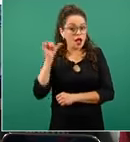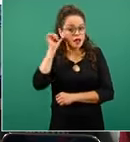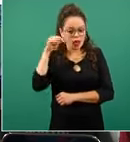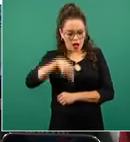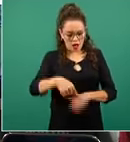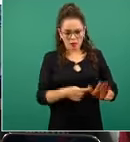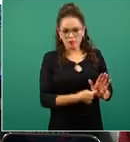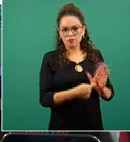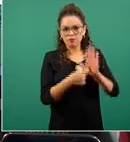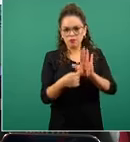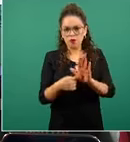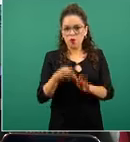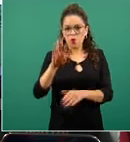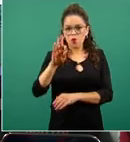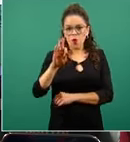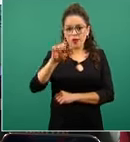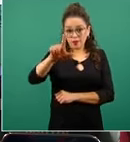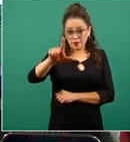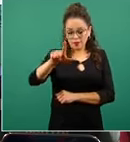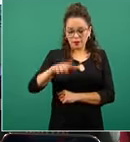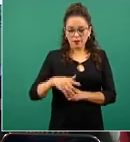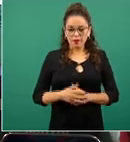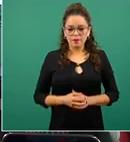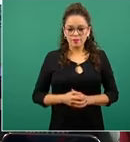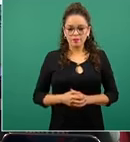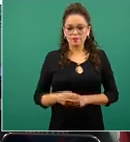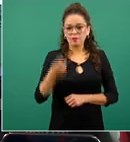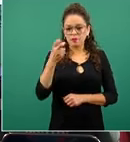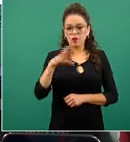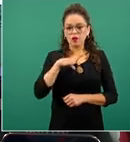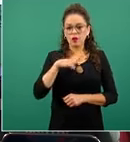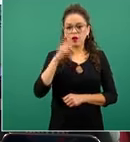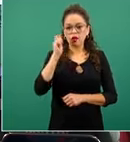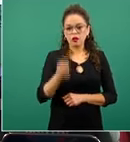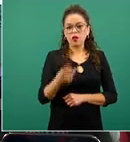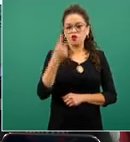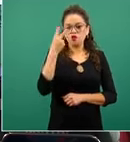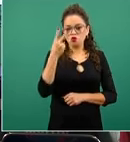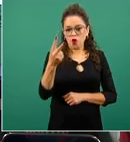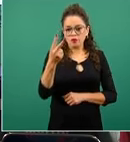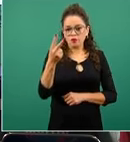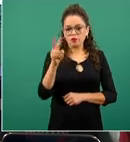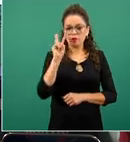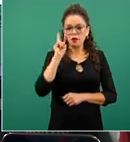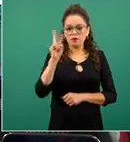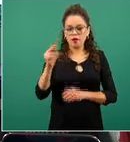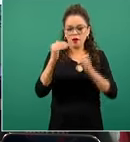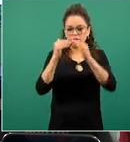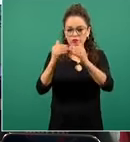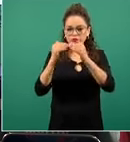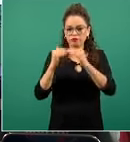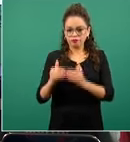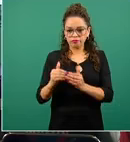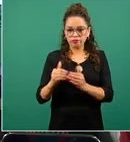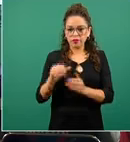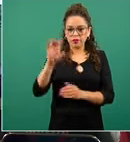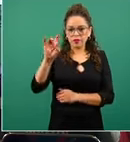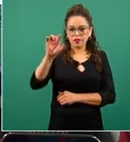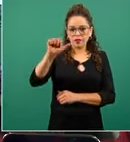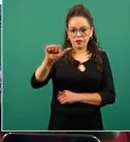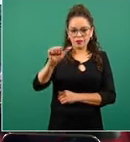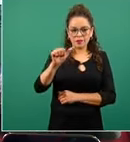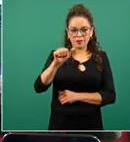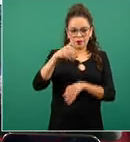presentado 47 y por eso hay esos dos asteriscos después del 36. ¿Qué estamos haciendo? Estamos